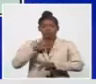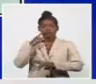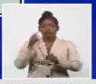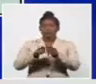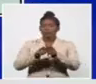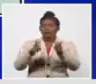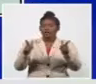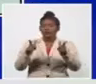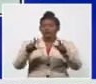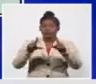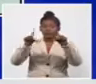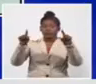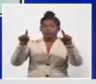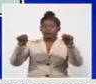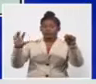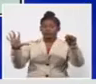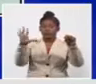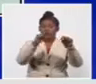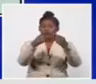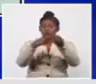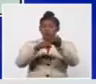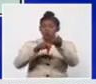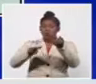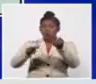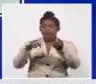Cuba en el día de ayer.